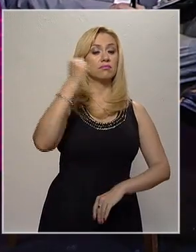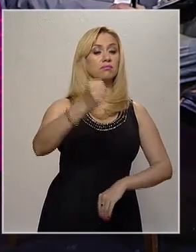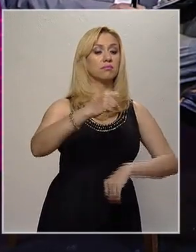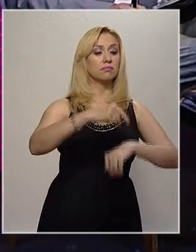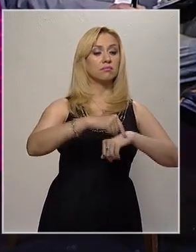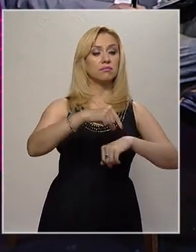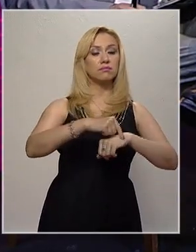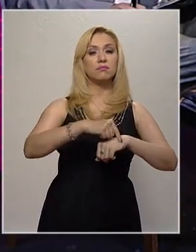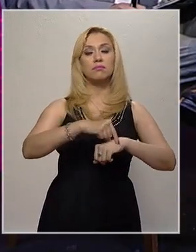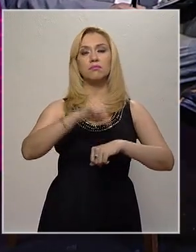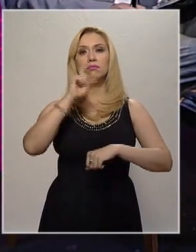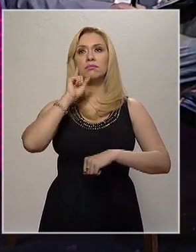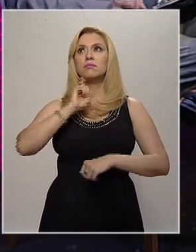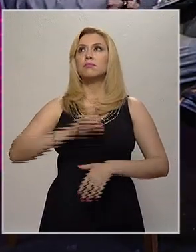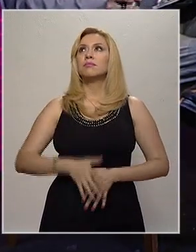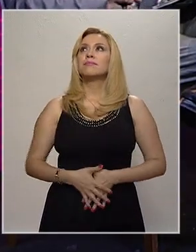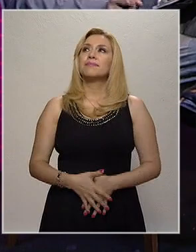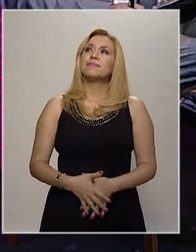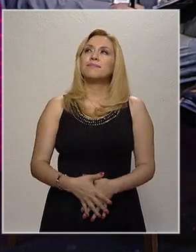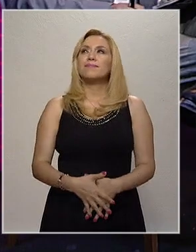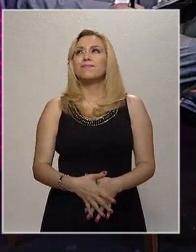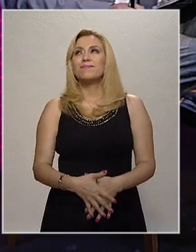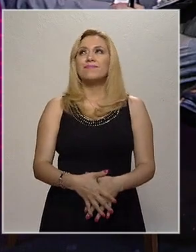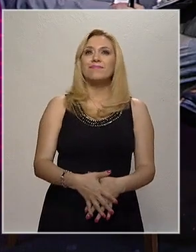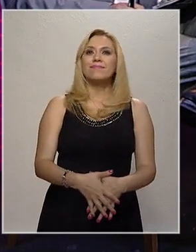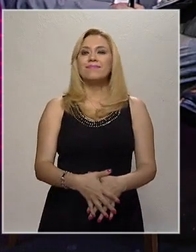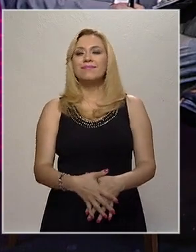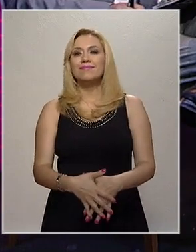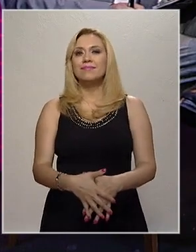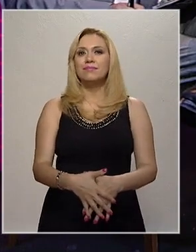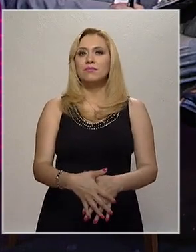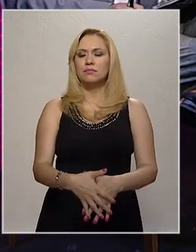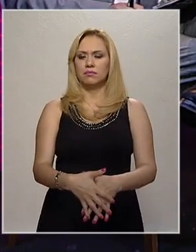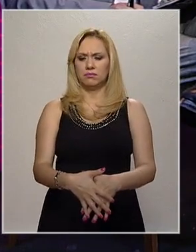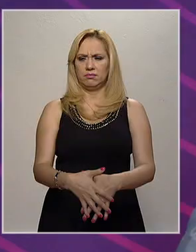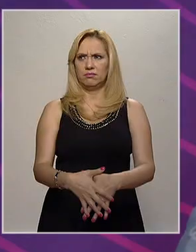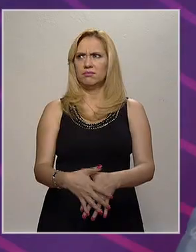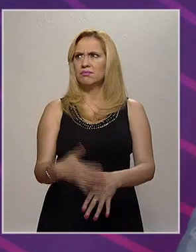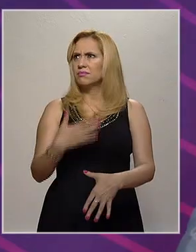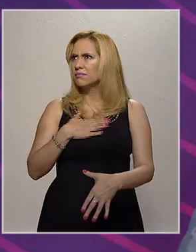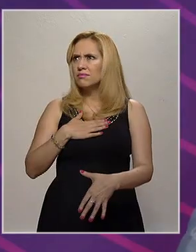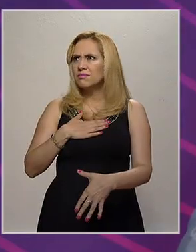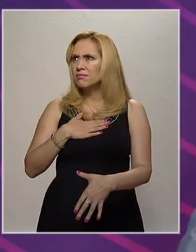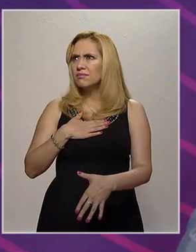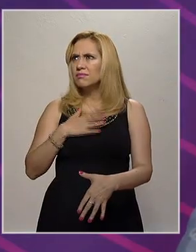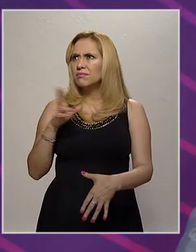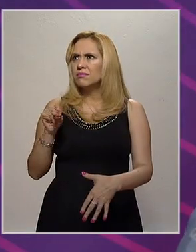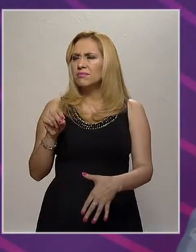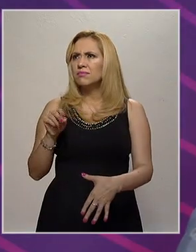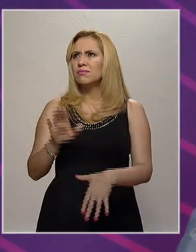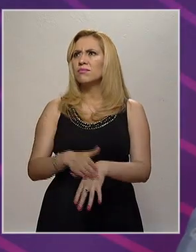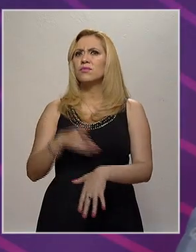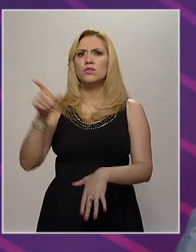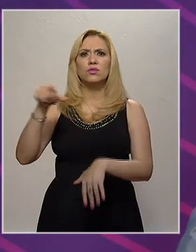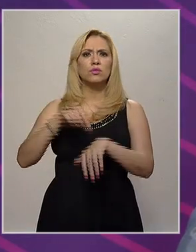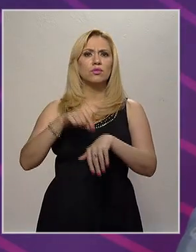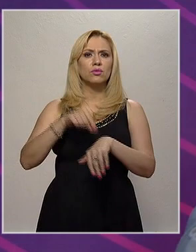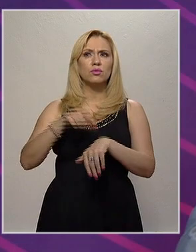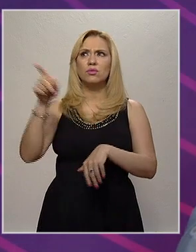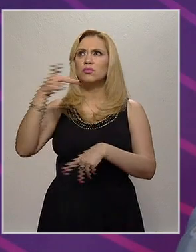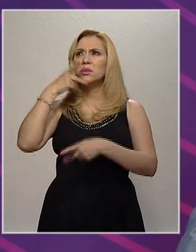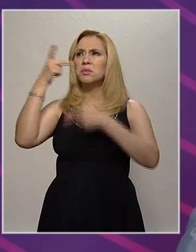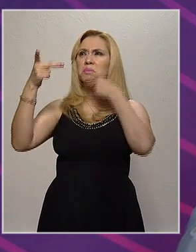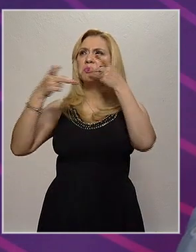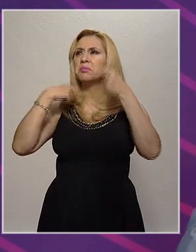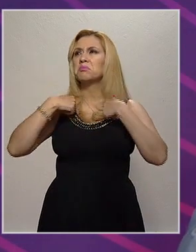de la salud, las mujeres embarazadas o en proceso de parir no son interlocutoras válidas al no hablar el lenguaje de la ciencia. Es decir,